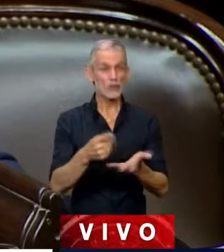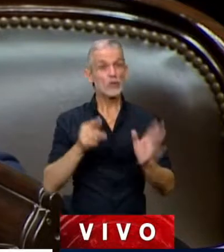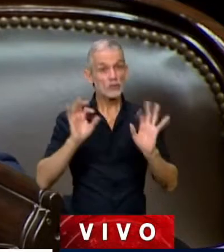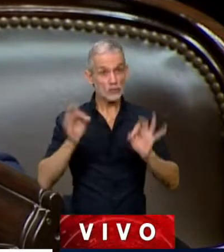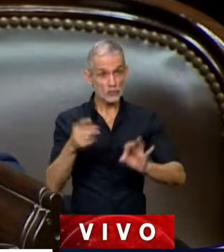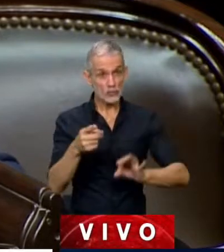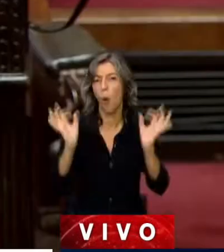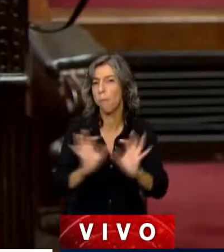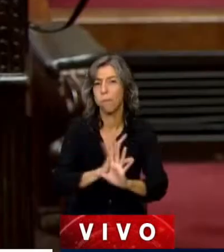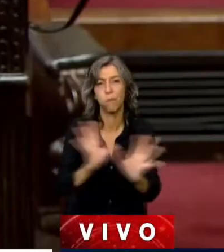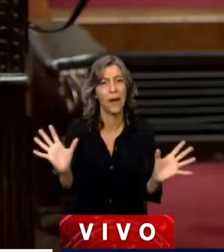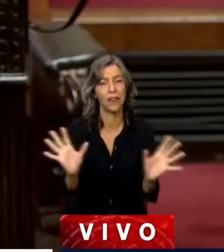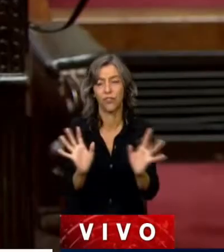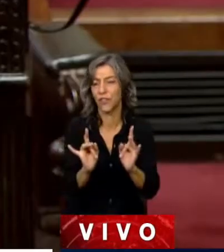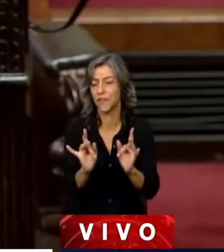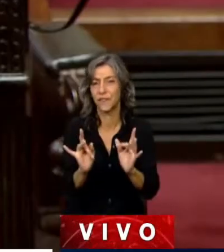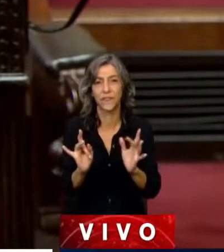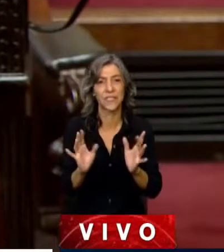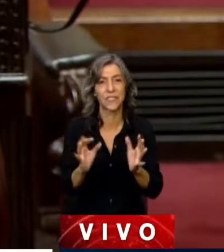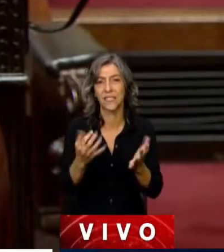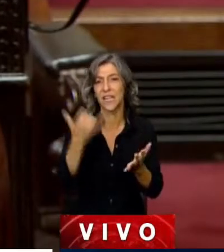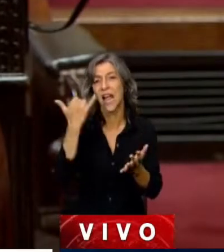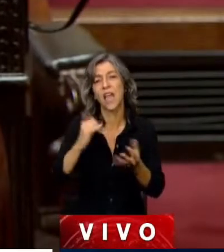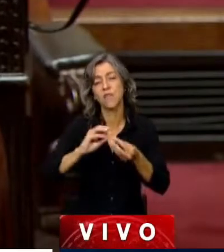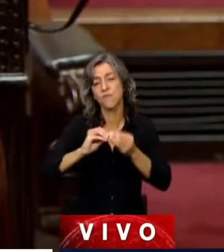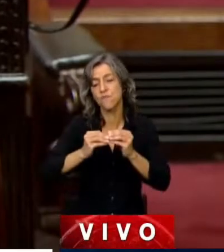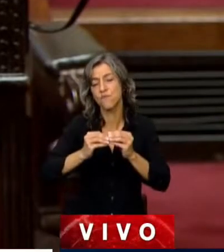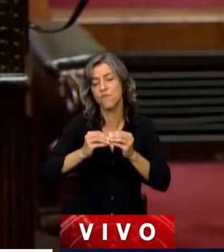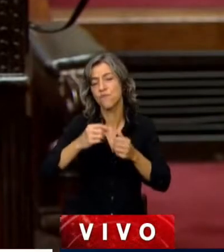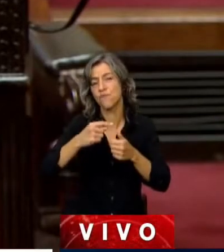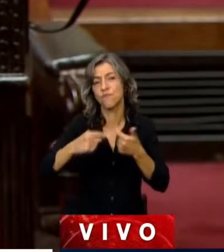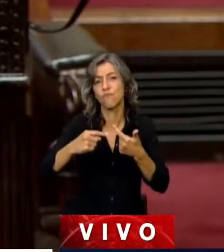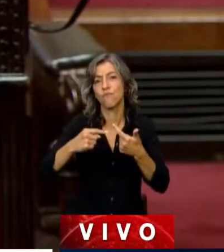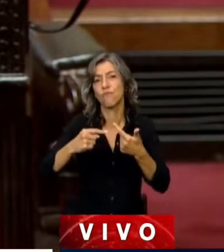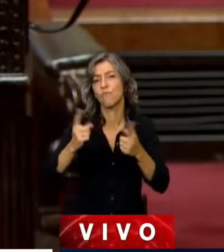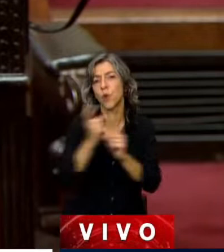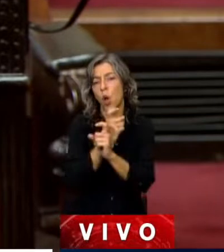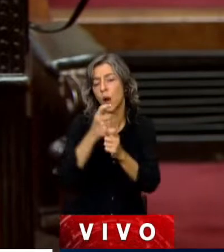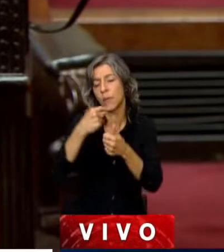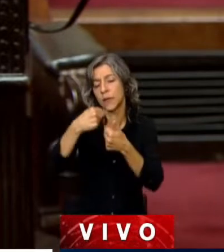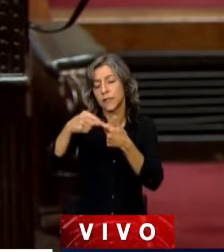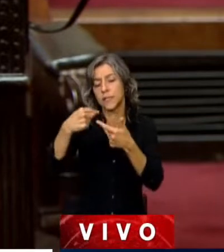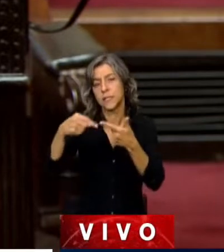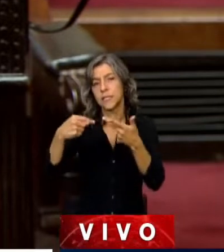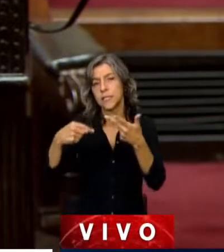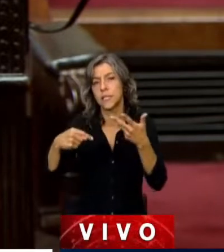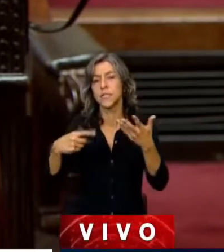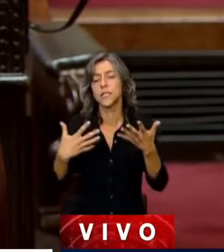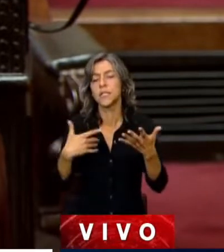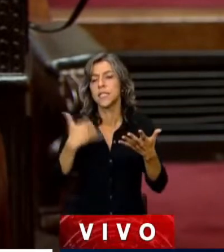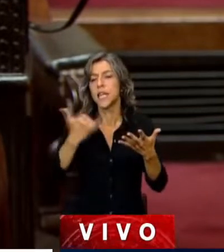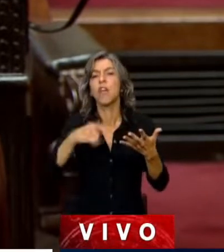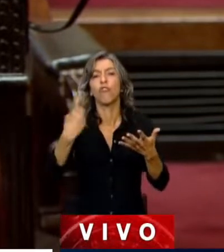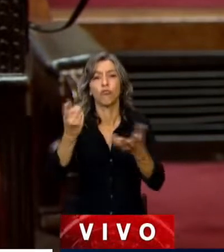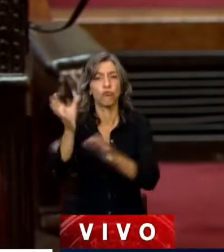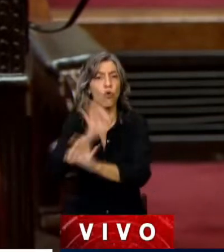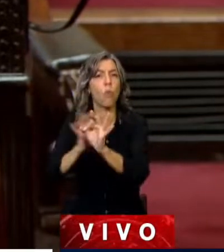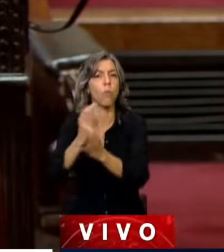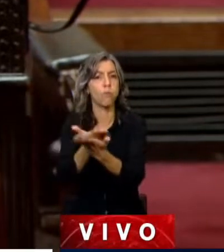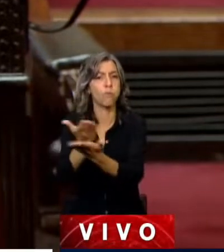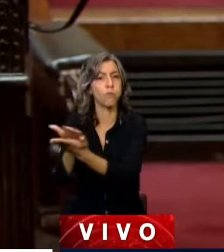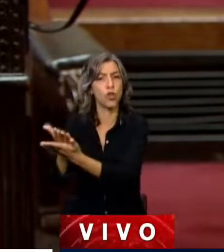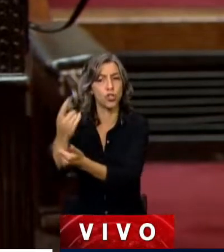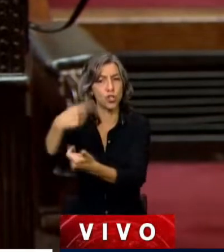temario un proyecto que originalmente estaba incluido en la lista de expedientes. Es un temazo este. Los diputados